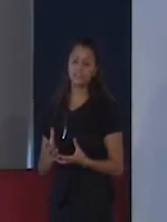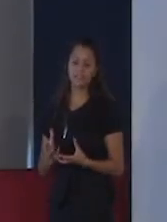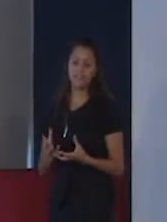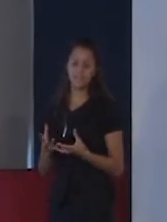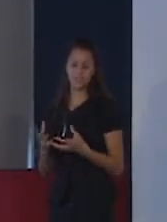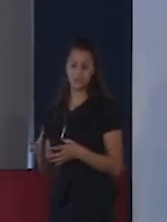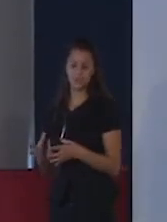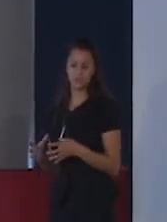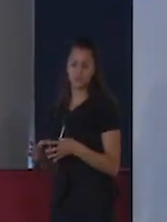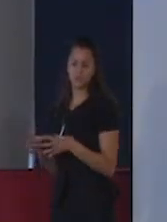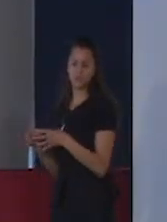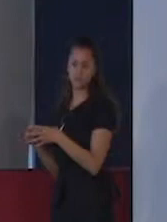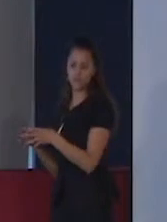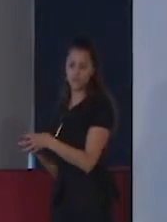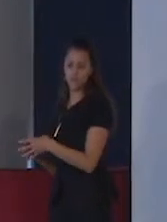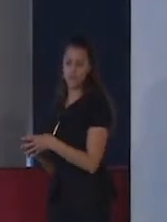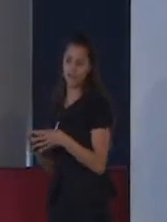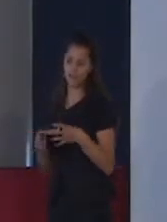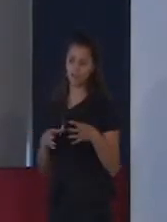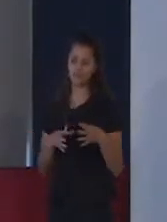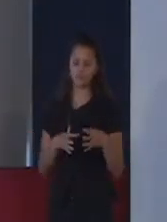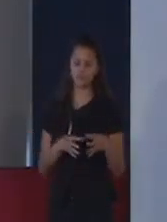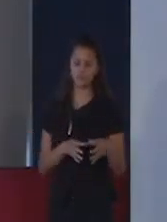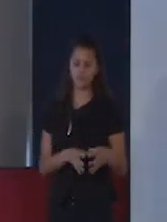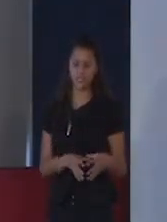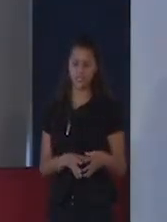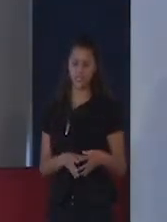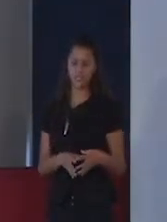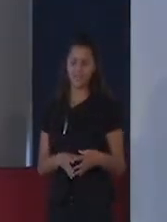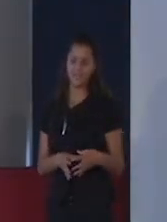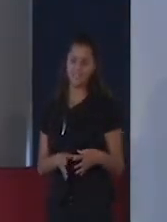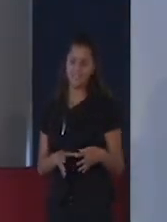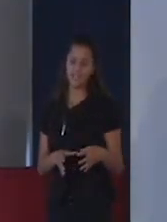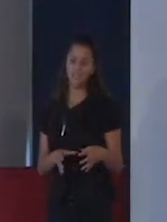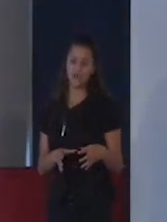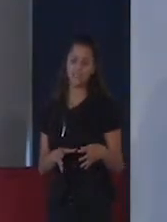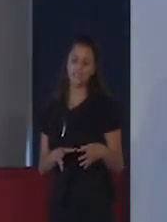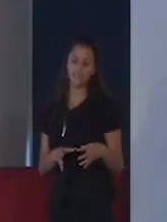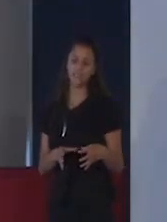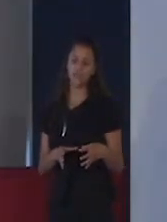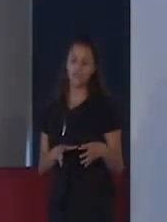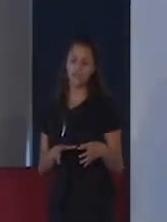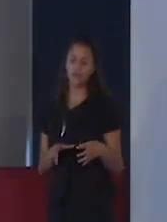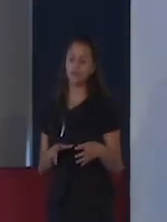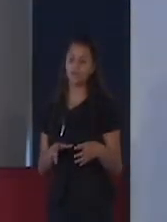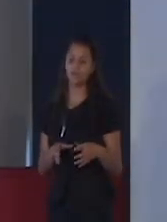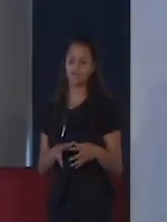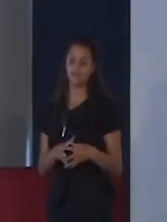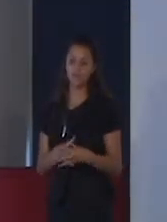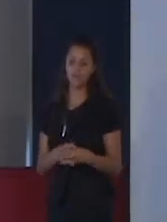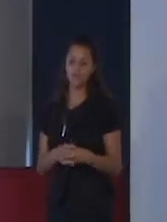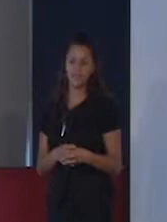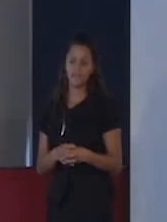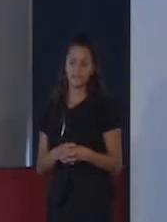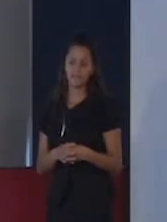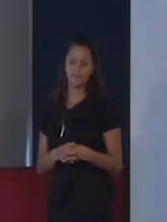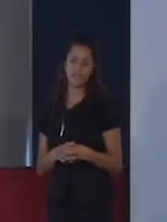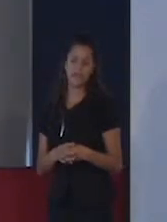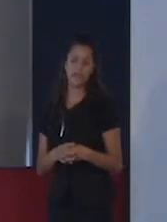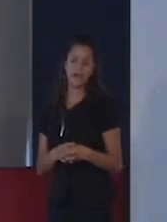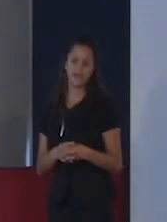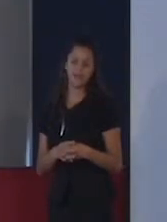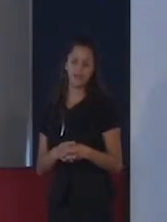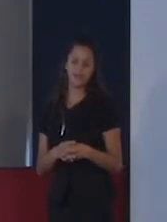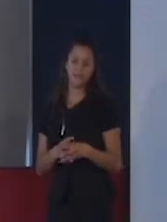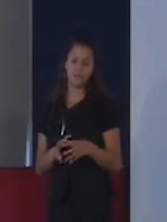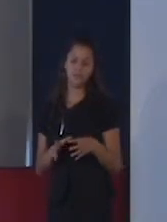siempre se ha visto una división, una postura médica y una postura social. Y eso en el caso de la población sorda, siempre